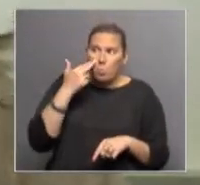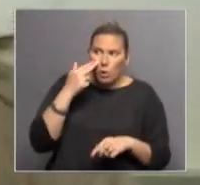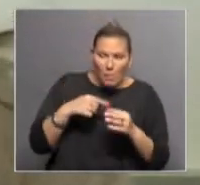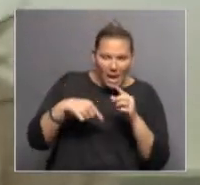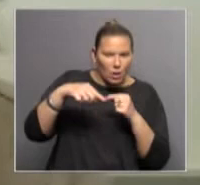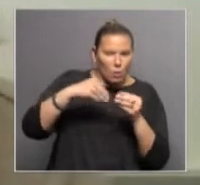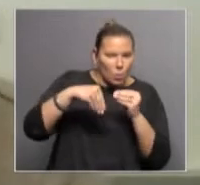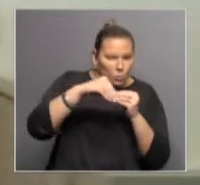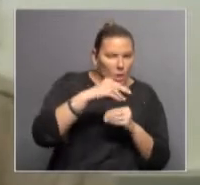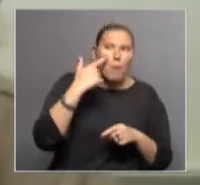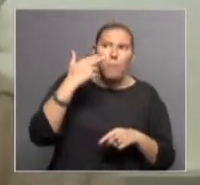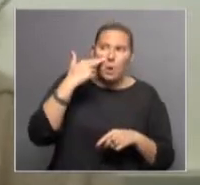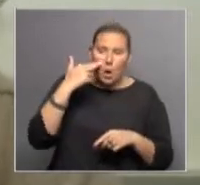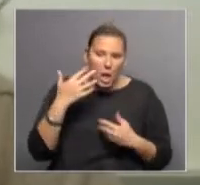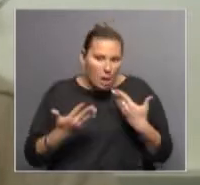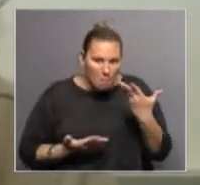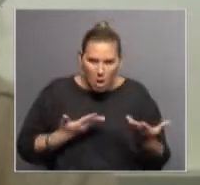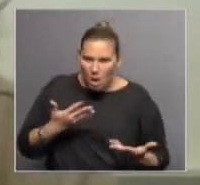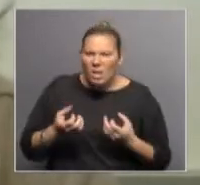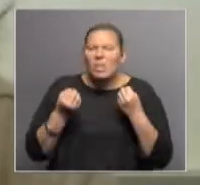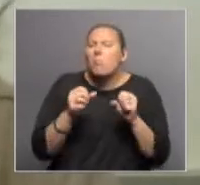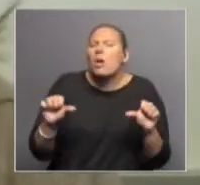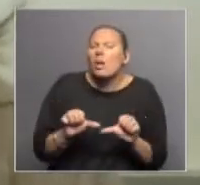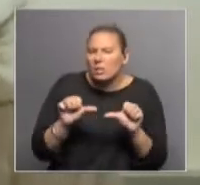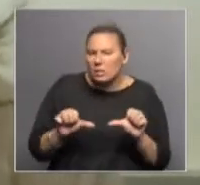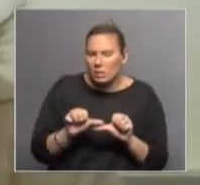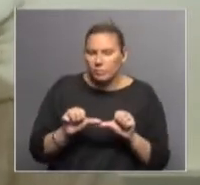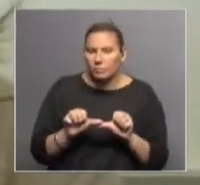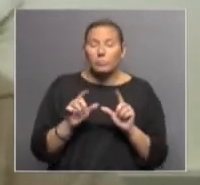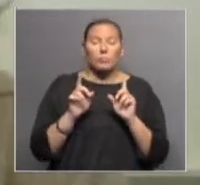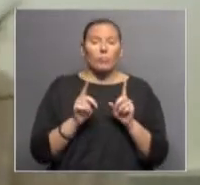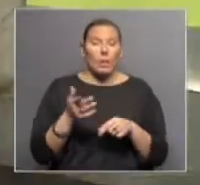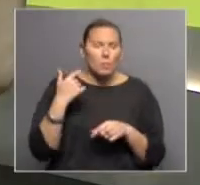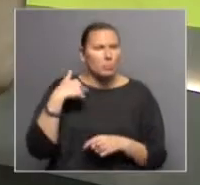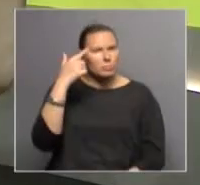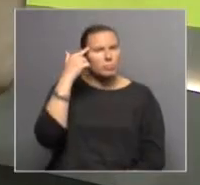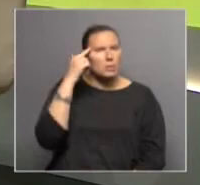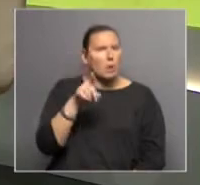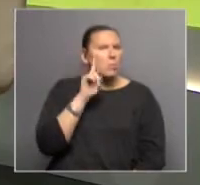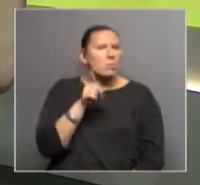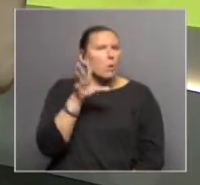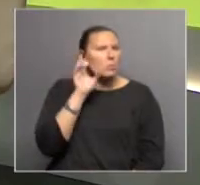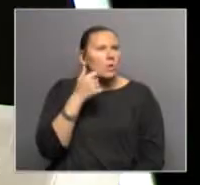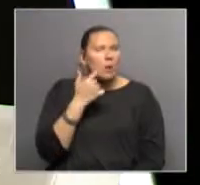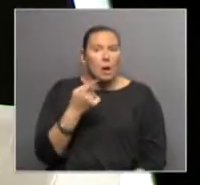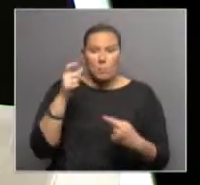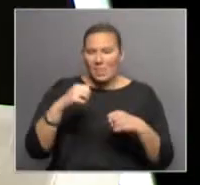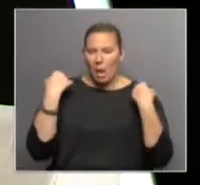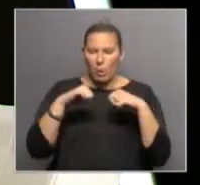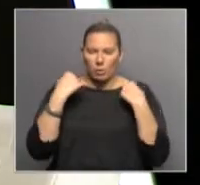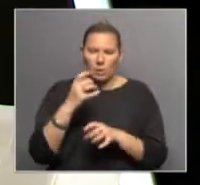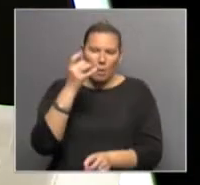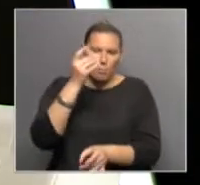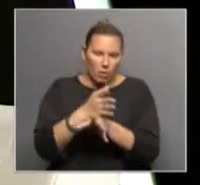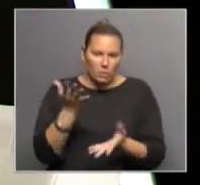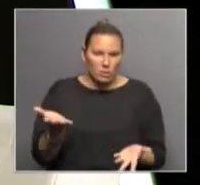un escollo. ¿Qué se puede hacer? Claro, claro. Además, Y Daniela, me quedé pensando mientras te escuchaba. El deportista profesional, el de